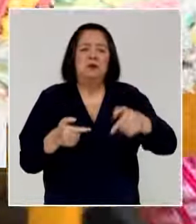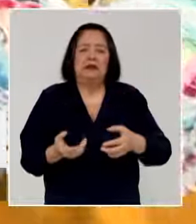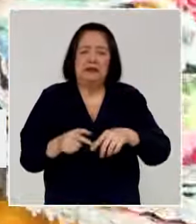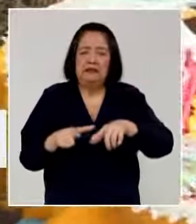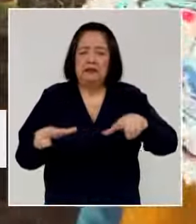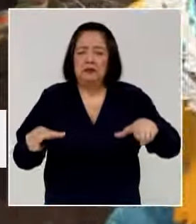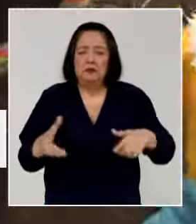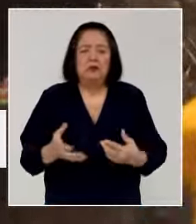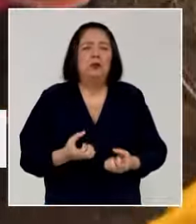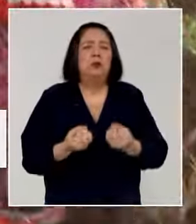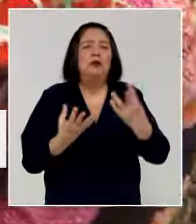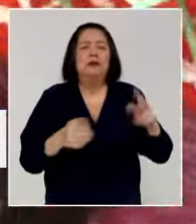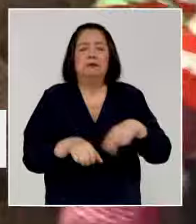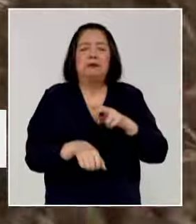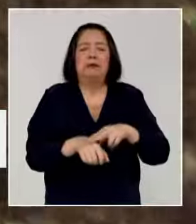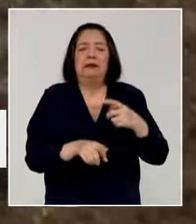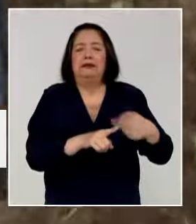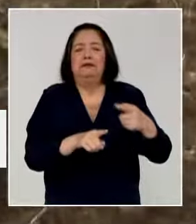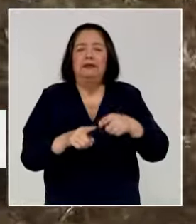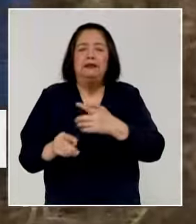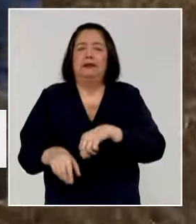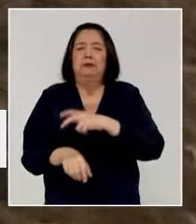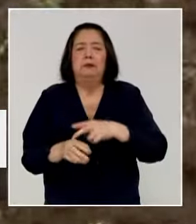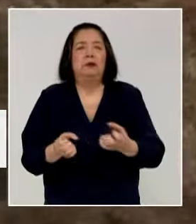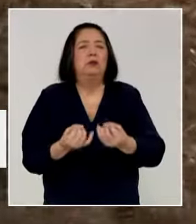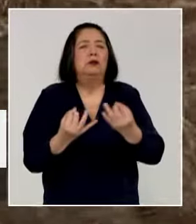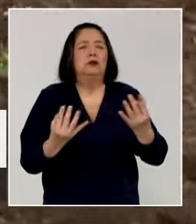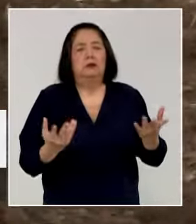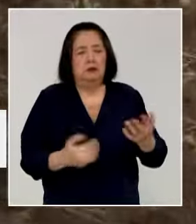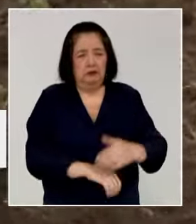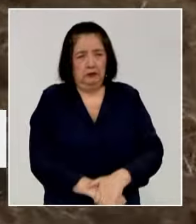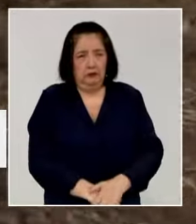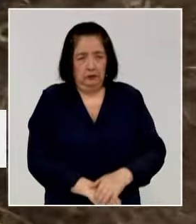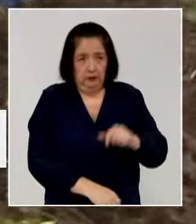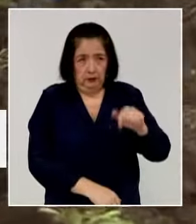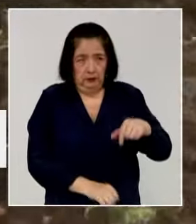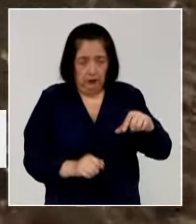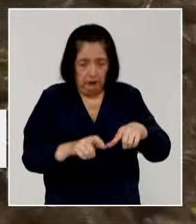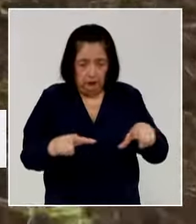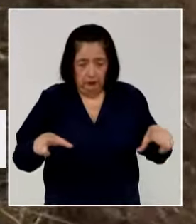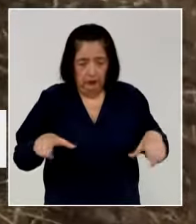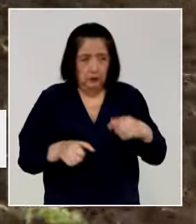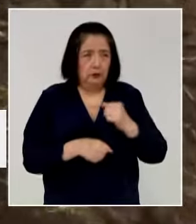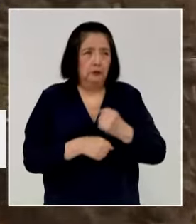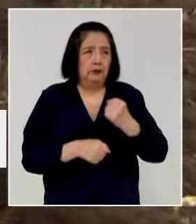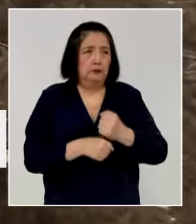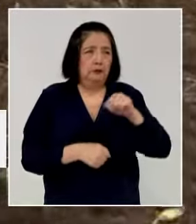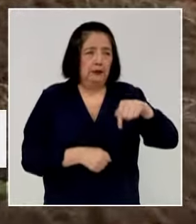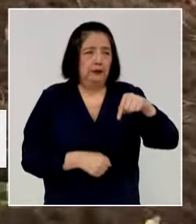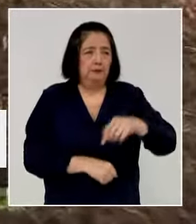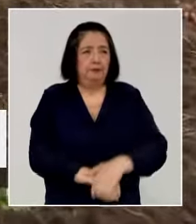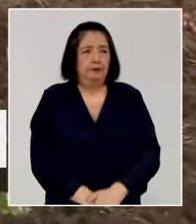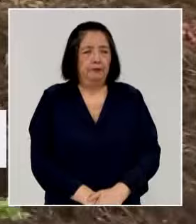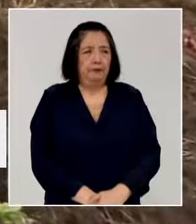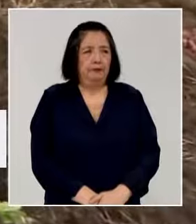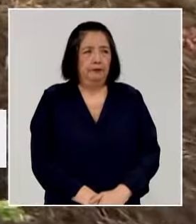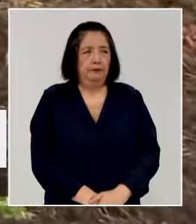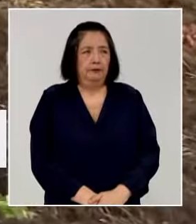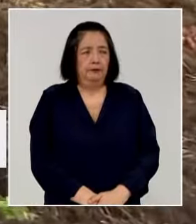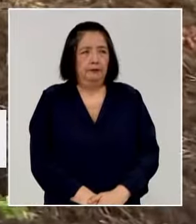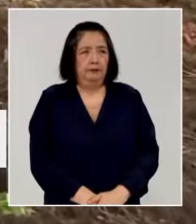cuántas variedades de papa encontramos en esto que están ahora trabajando? Ya, en esta parte estamos trabajando.